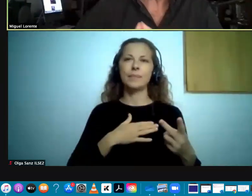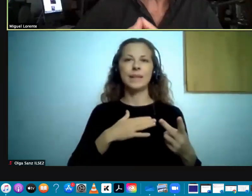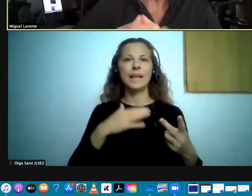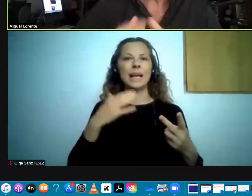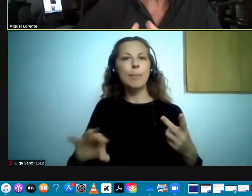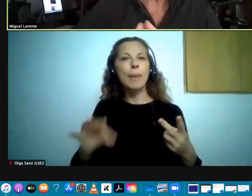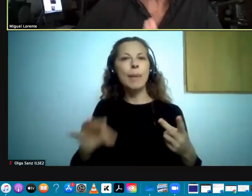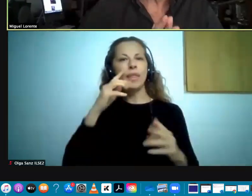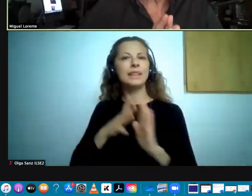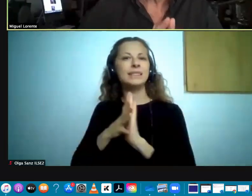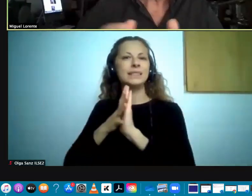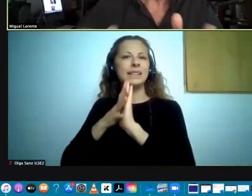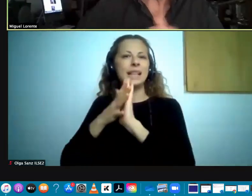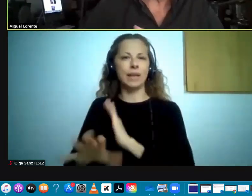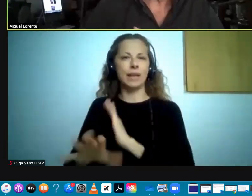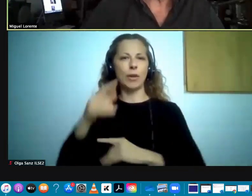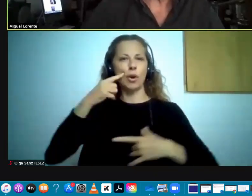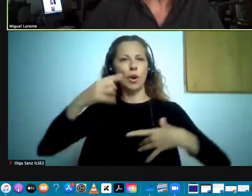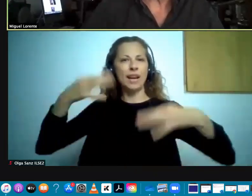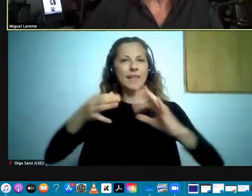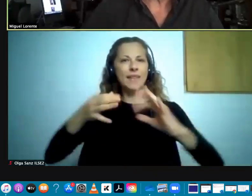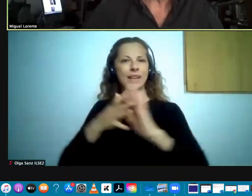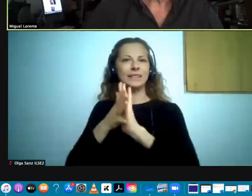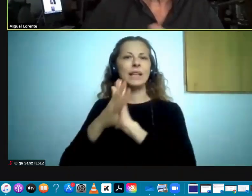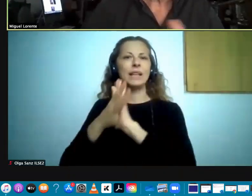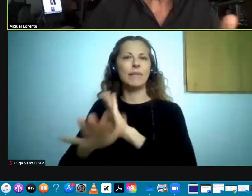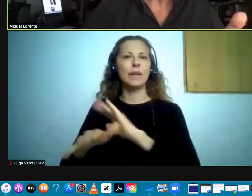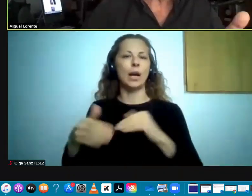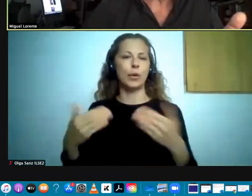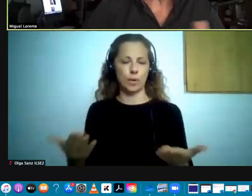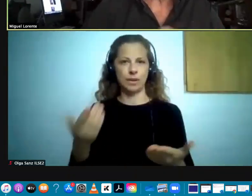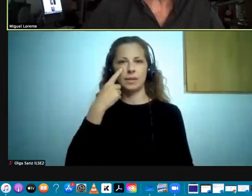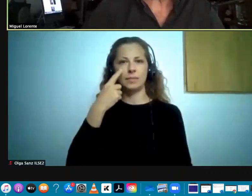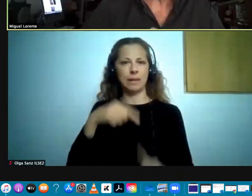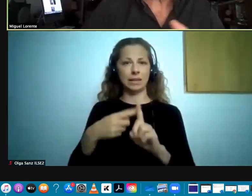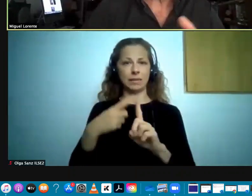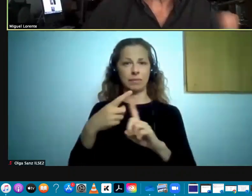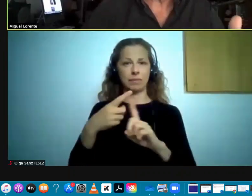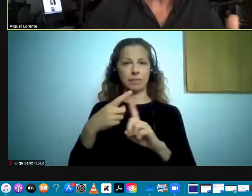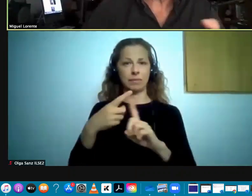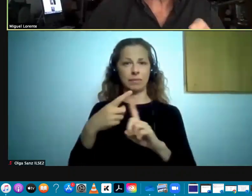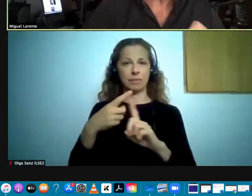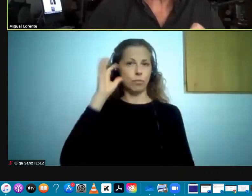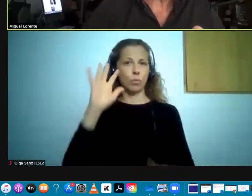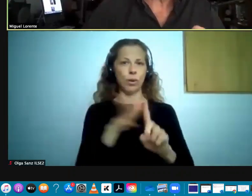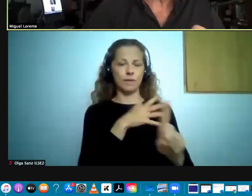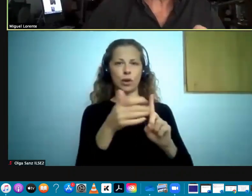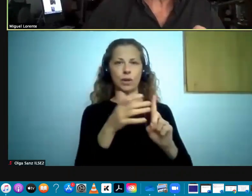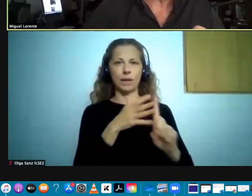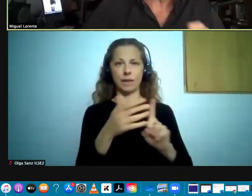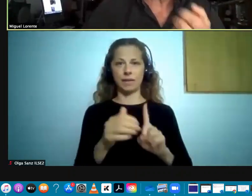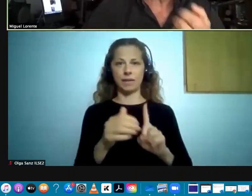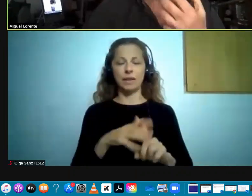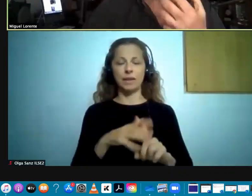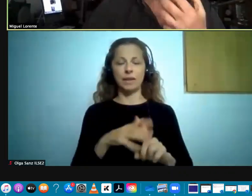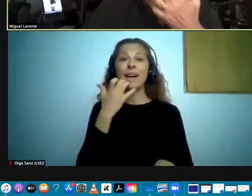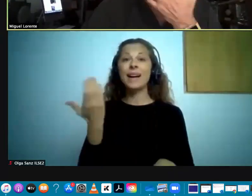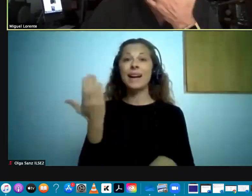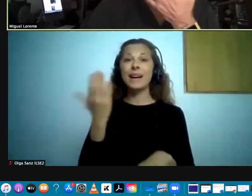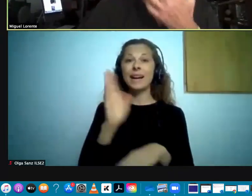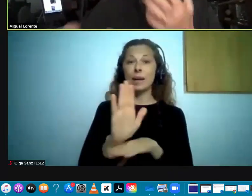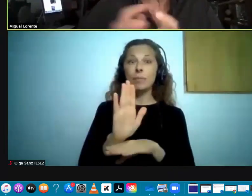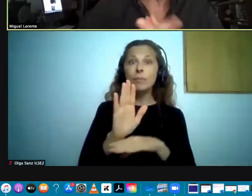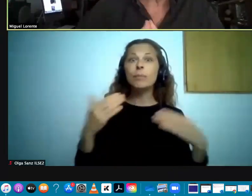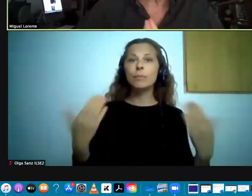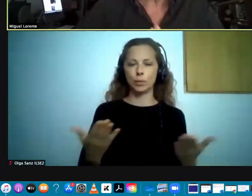realidad y muy concretamente a la violencia contra las mujeres. Y voy a utilizar como ejemplo de esa capacidad de dar significado una